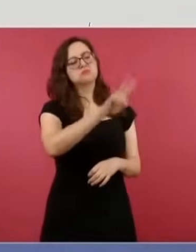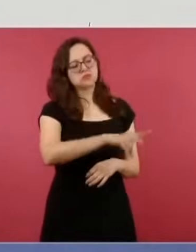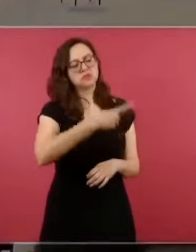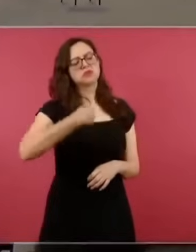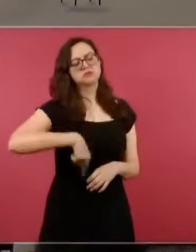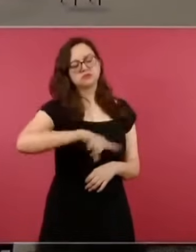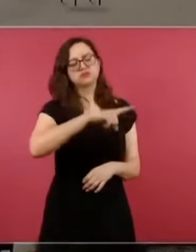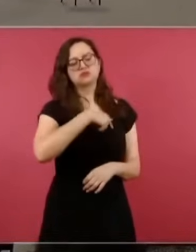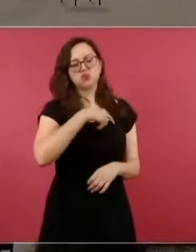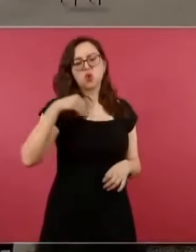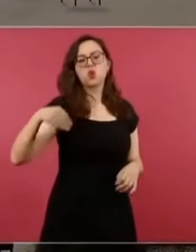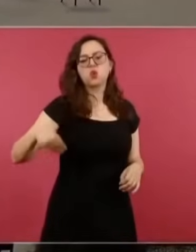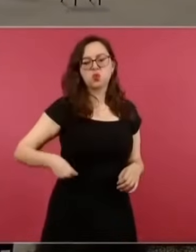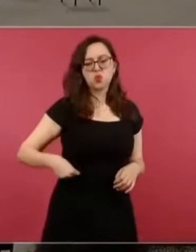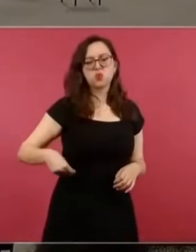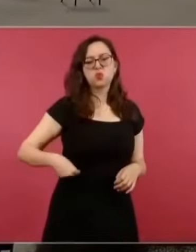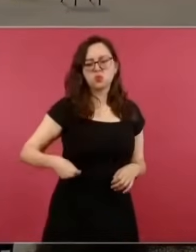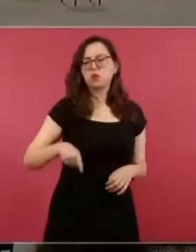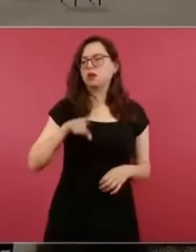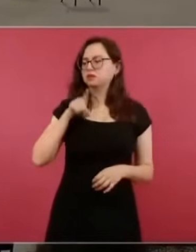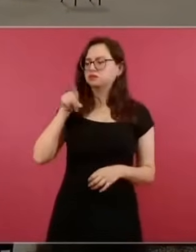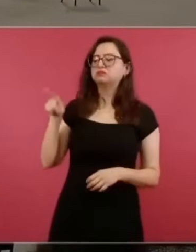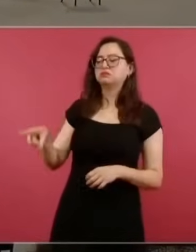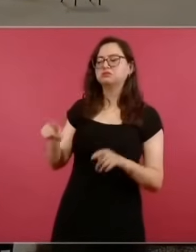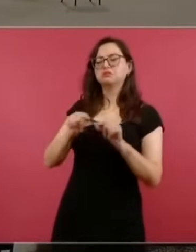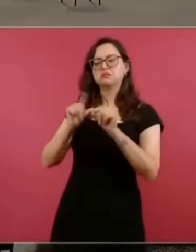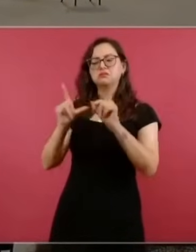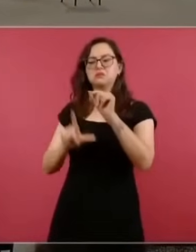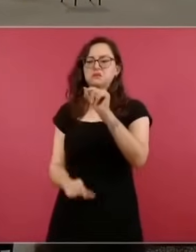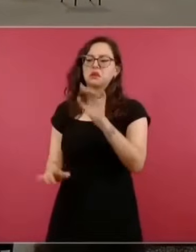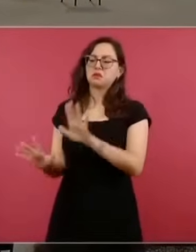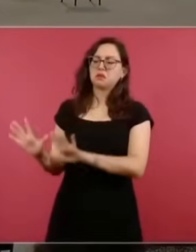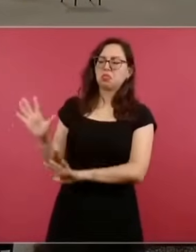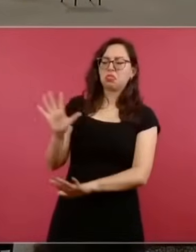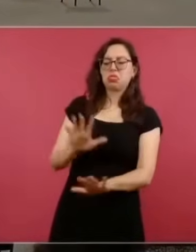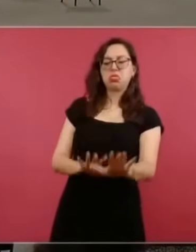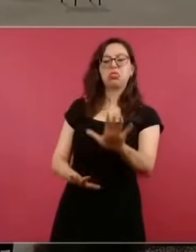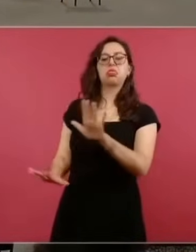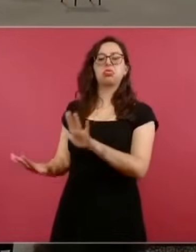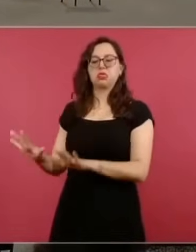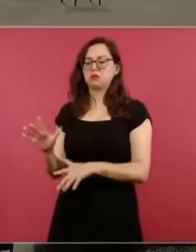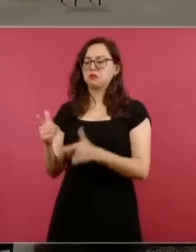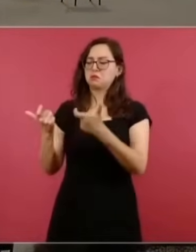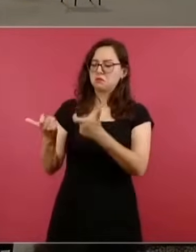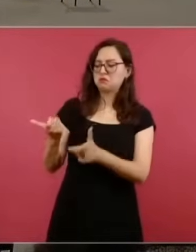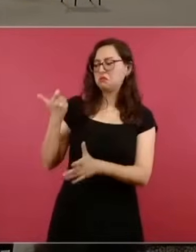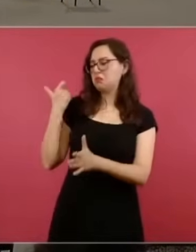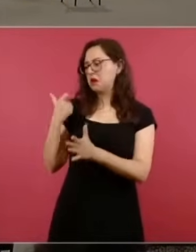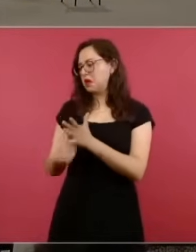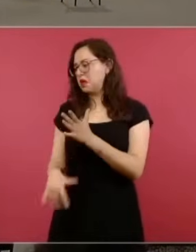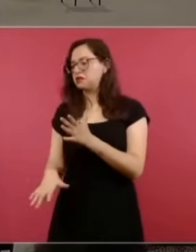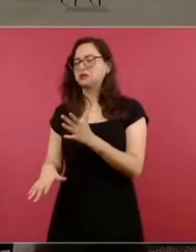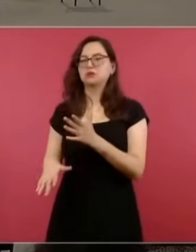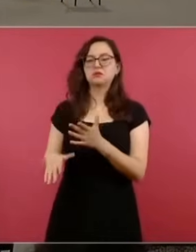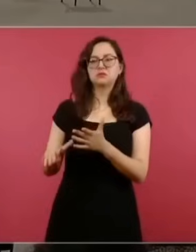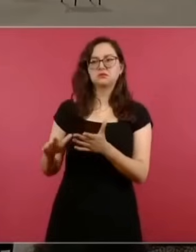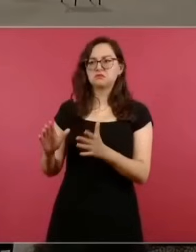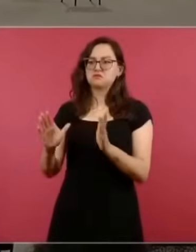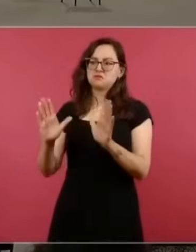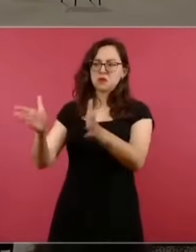conspiración para manipular precios de materias primas, incluyendo productos petrolíferos. Esto fue